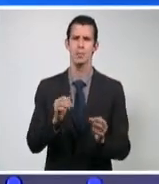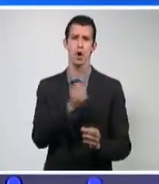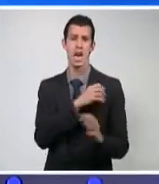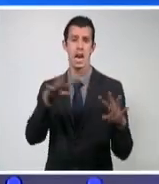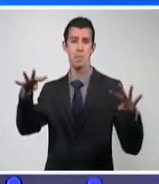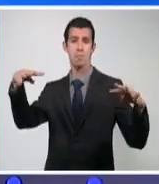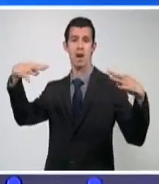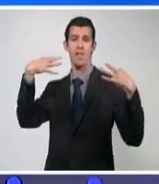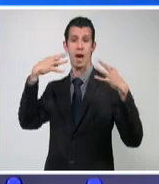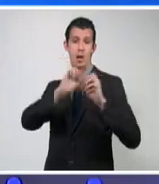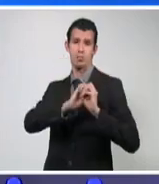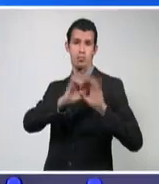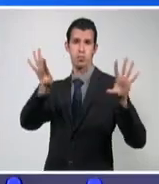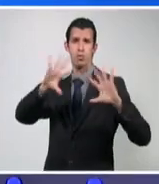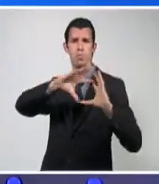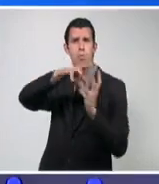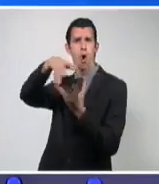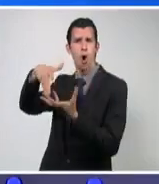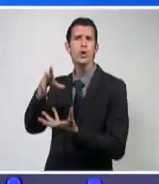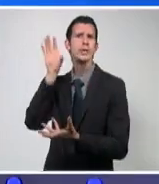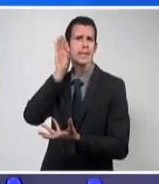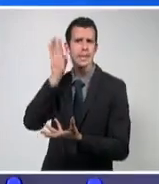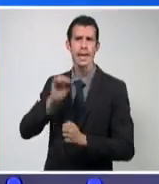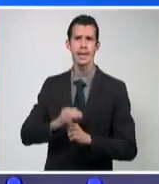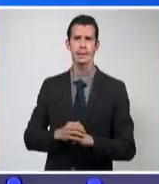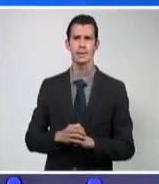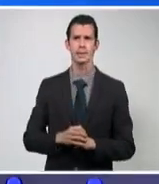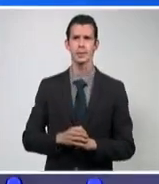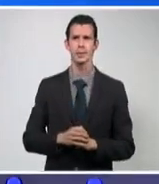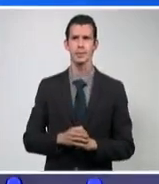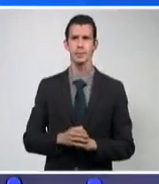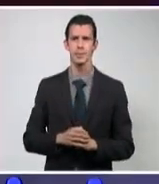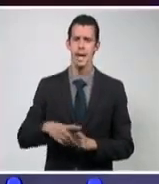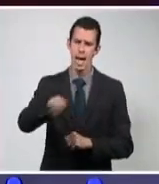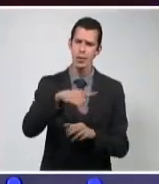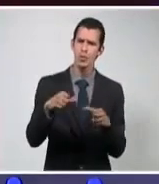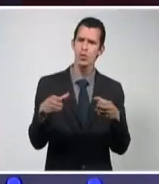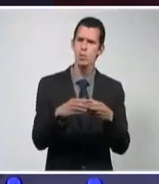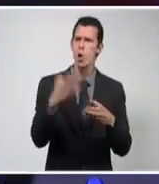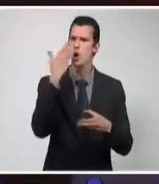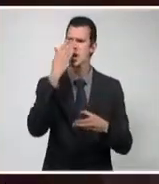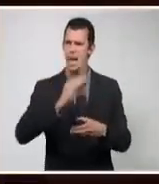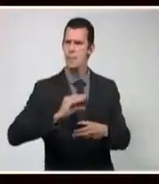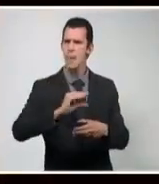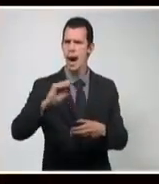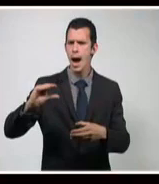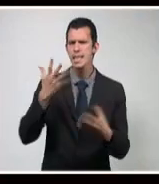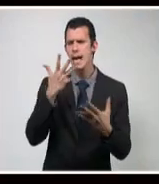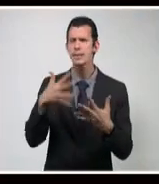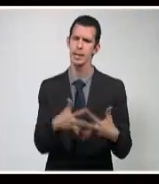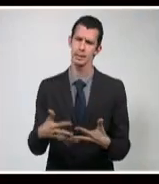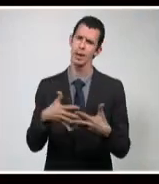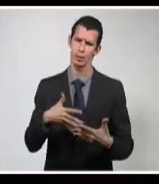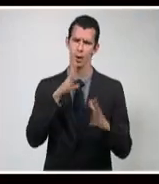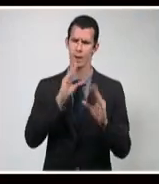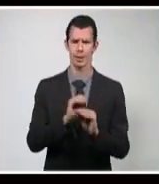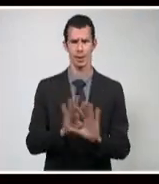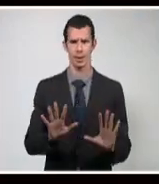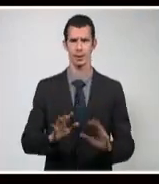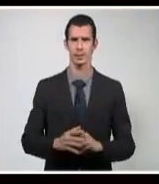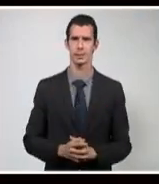esas plataformas pagadas desde Estados Unidos. Vamos a ver un par de ejemplos. ¿Qué están diciendo esos medios? Veamos El Toque, por ejemplo,